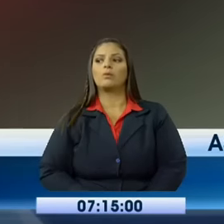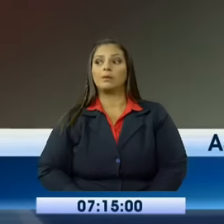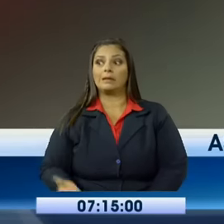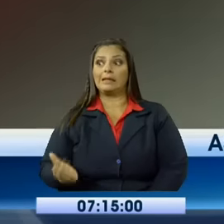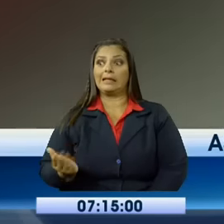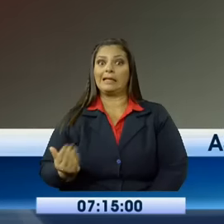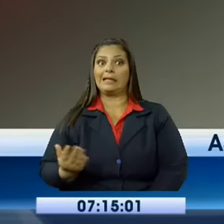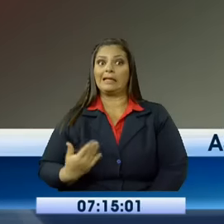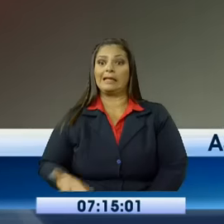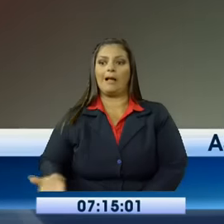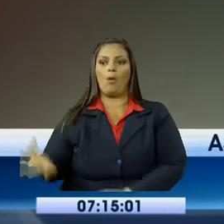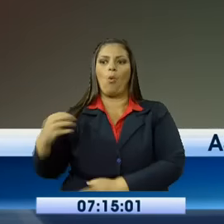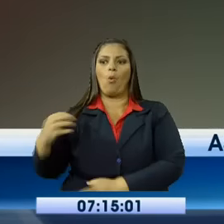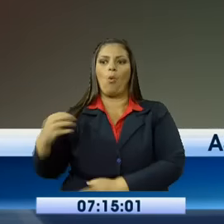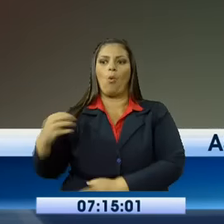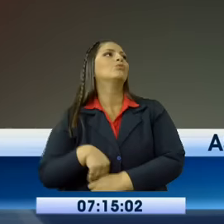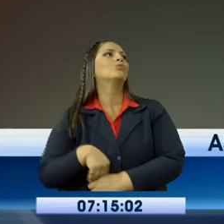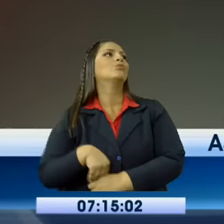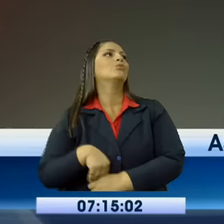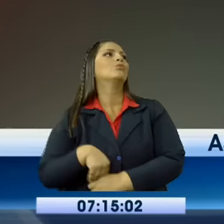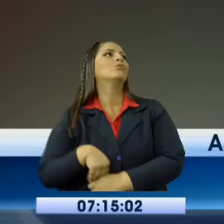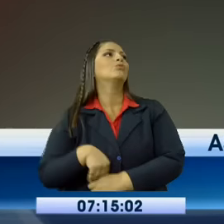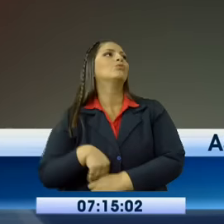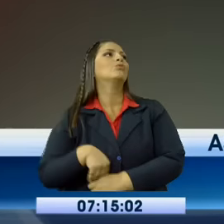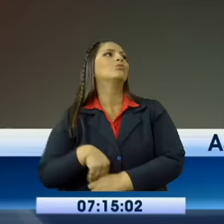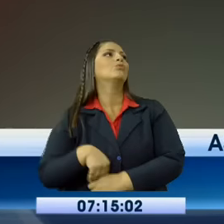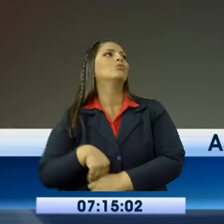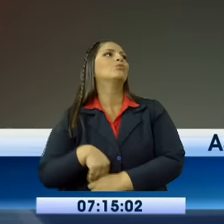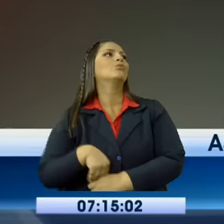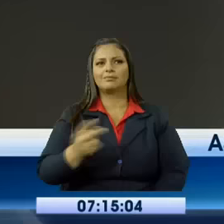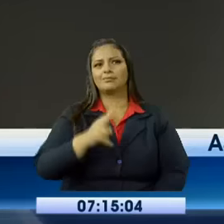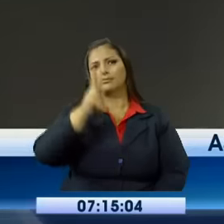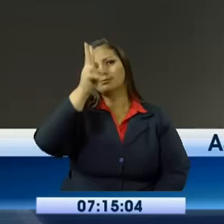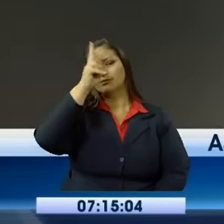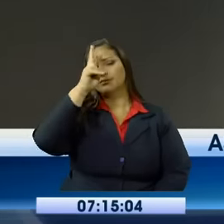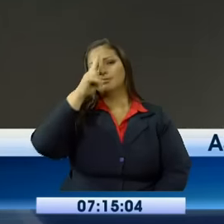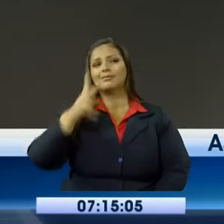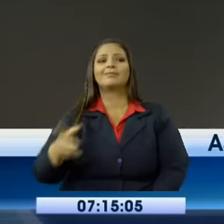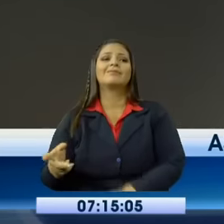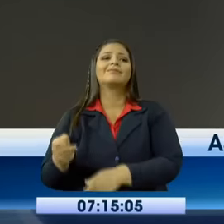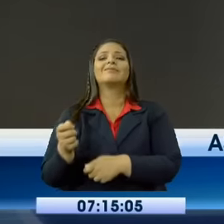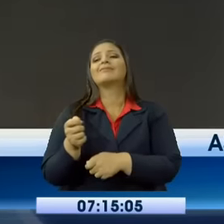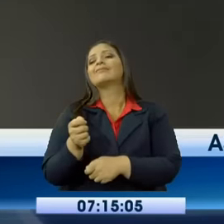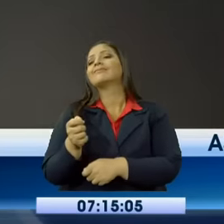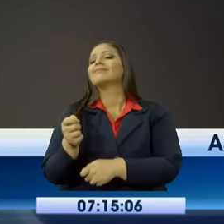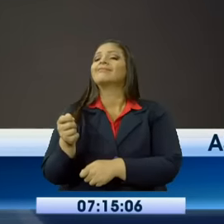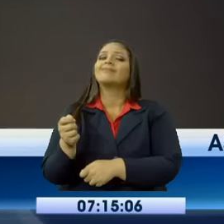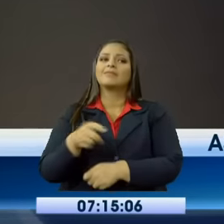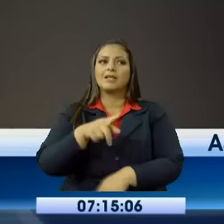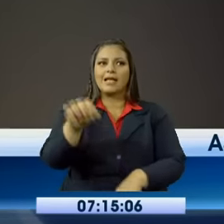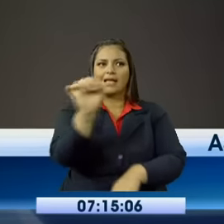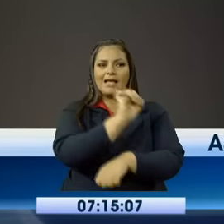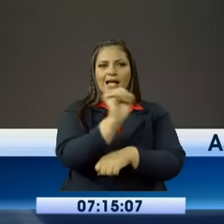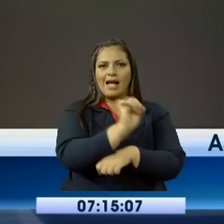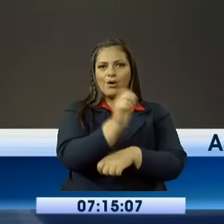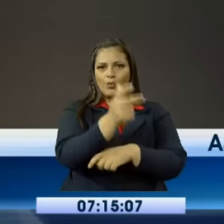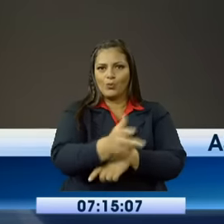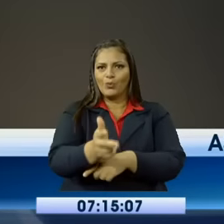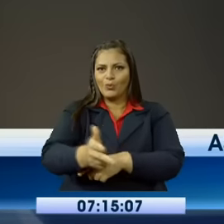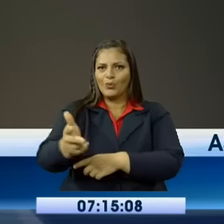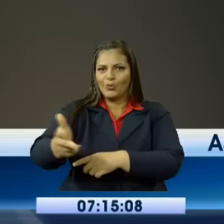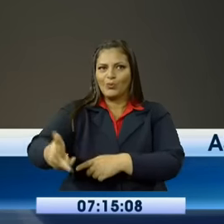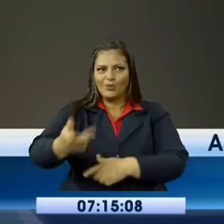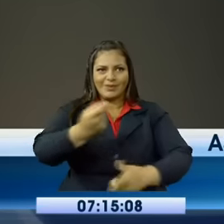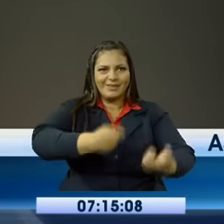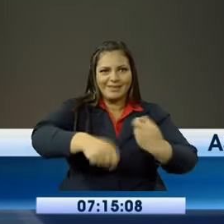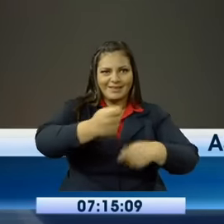¿No? Ahí llegan, míralo. Ya. Ahí van llegando, ¿no? Ajá. Con un globito que aparentemente en esa concesionaria de vehículos estaban regalando. Claro. Míralos, ahí ya